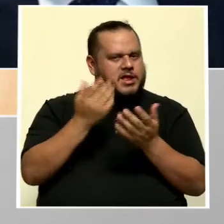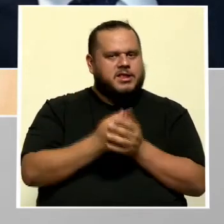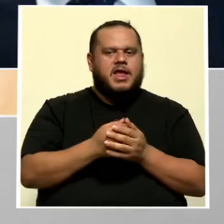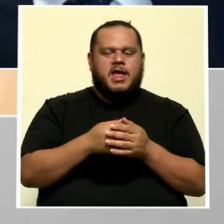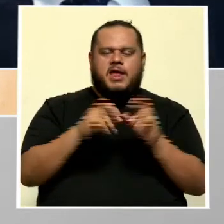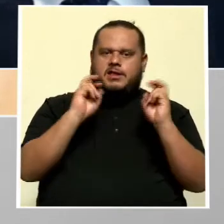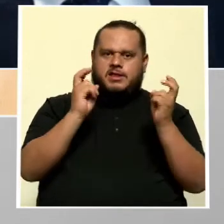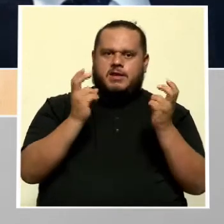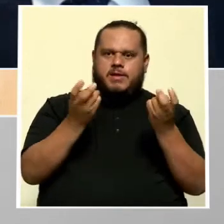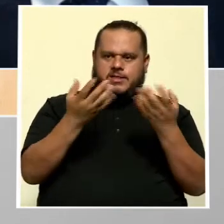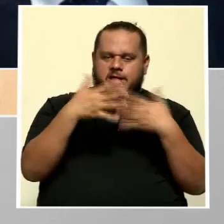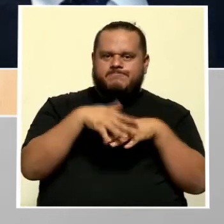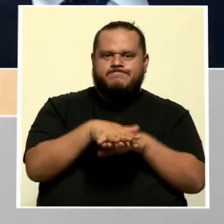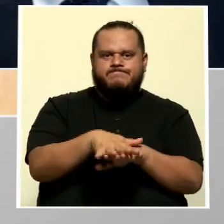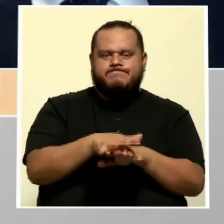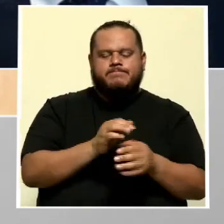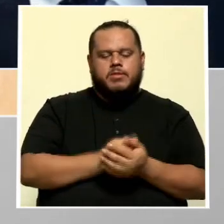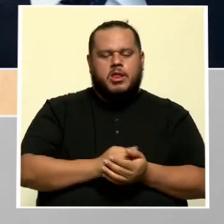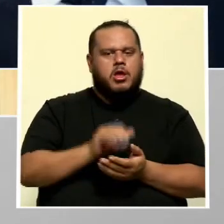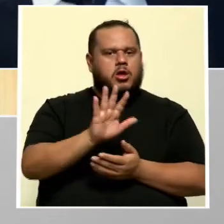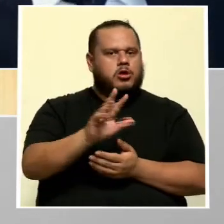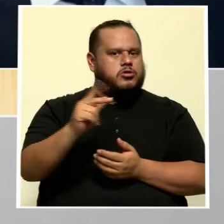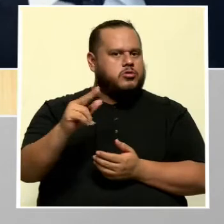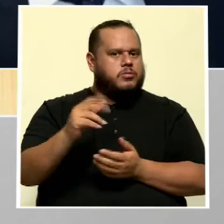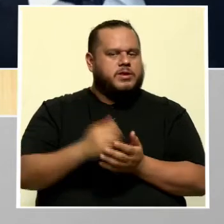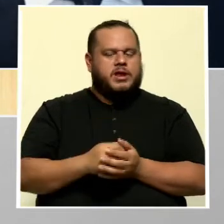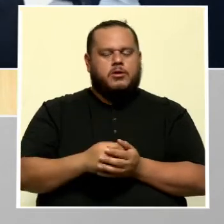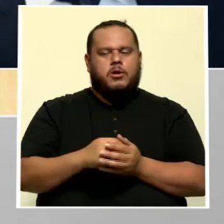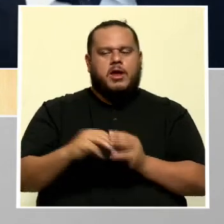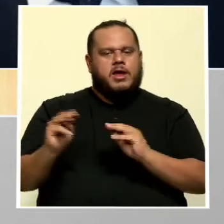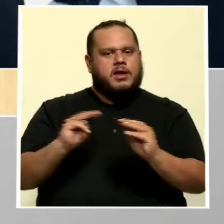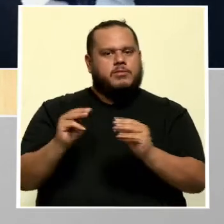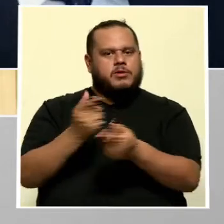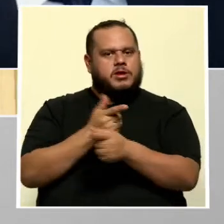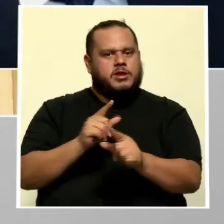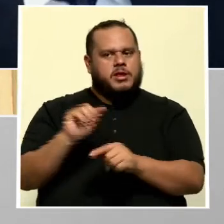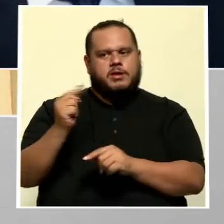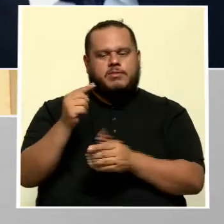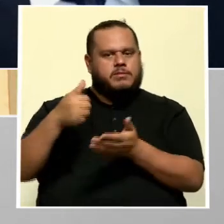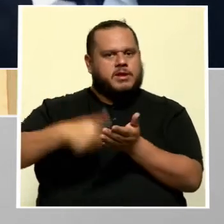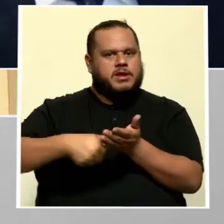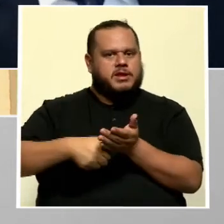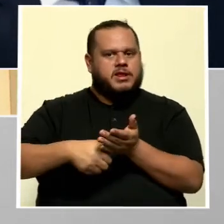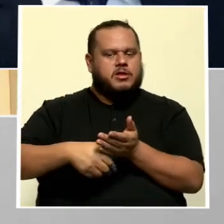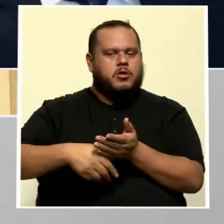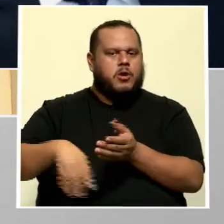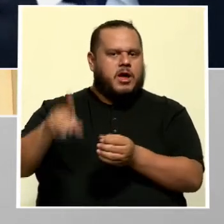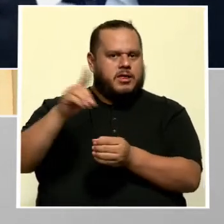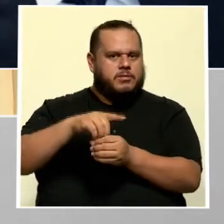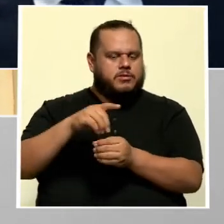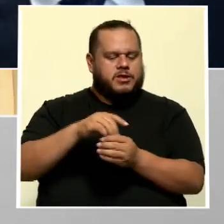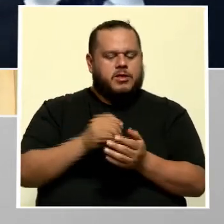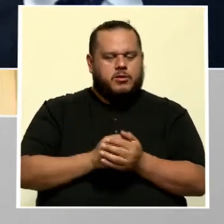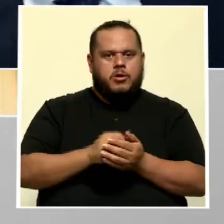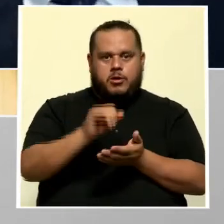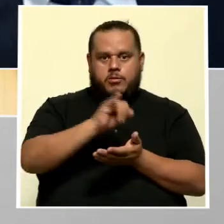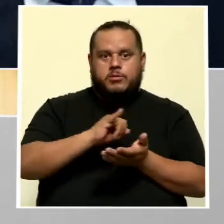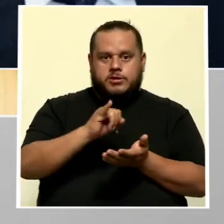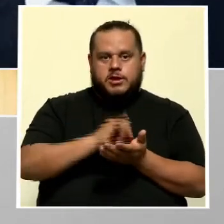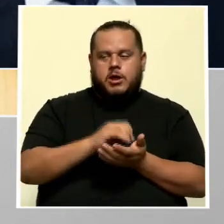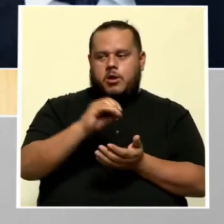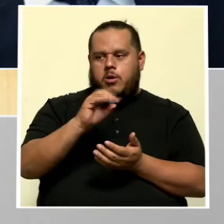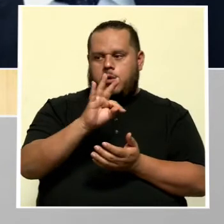integridad. Su compañero en el Movimiento Libertario y primer candidato a diputado por San José,